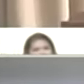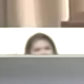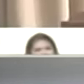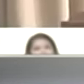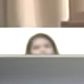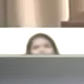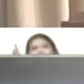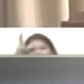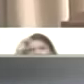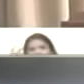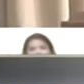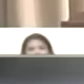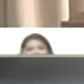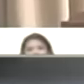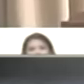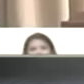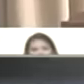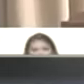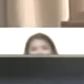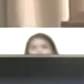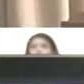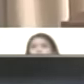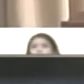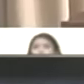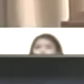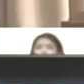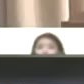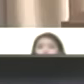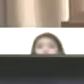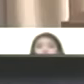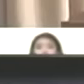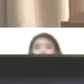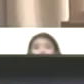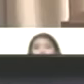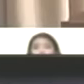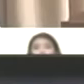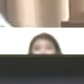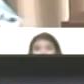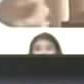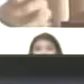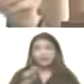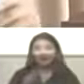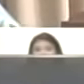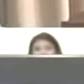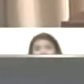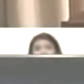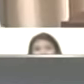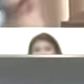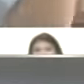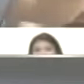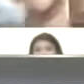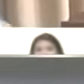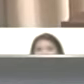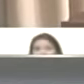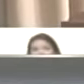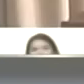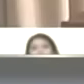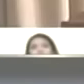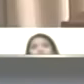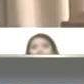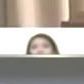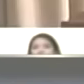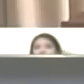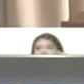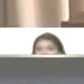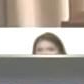estado Falcón 7 personas con aproximadamente 7 toneladas de cobre, es decir, cable cortado para venderlo en la